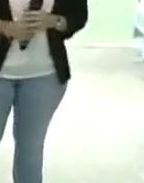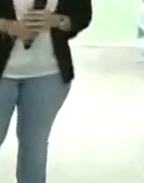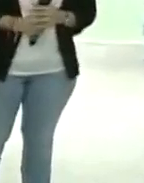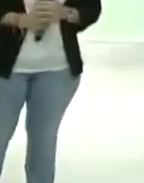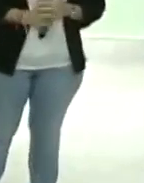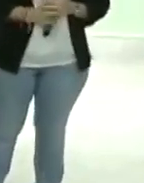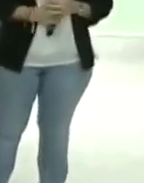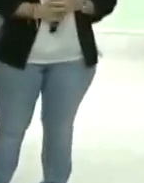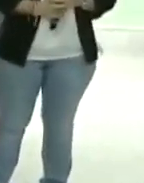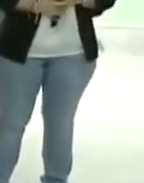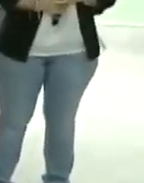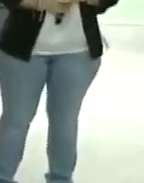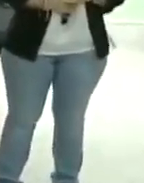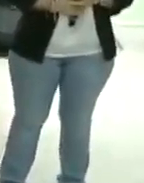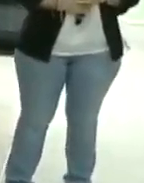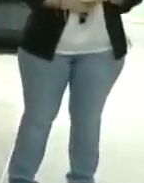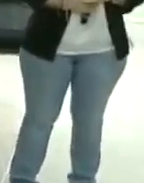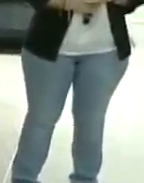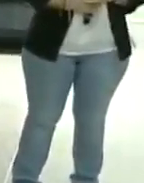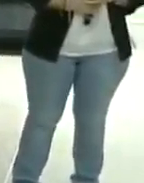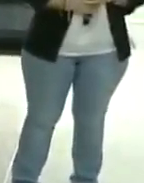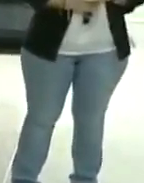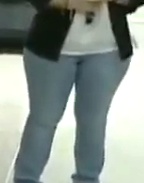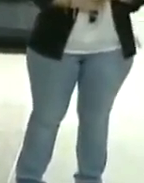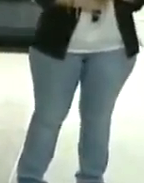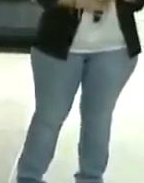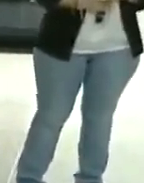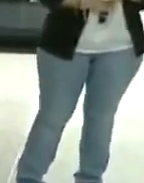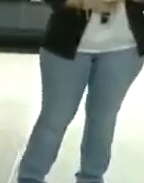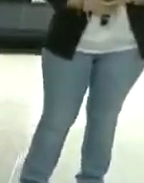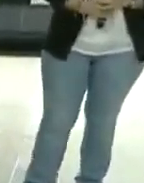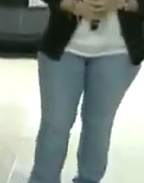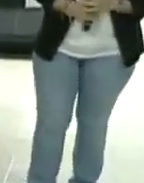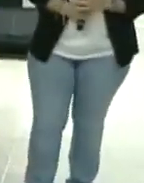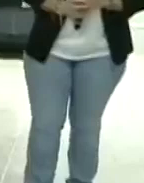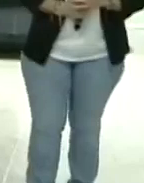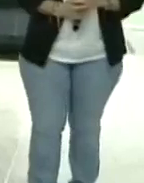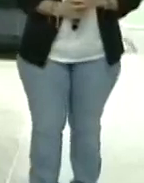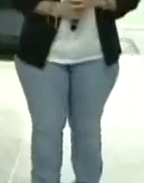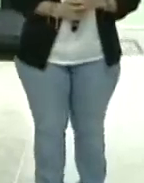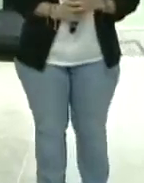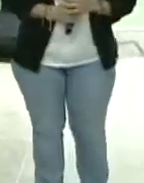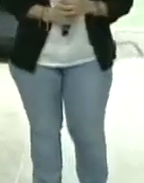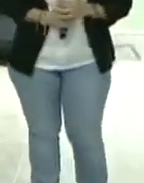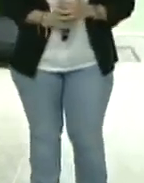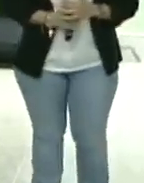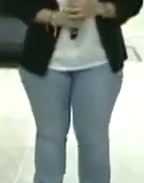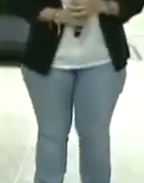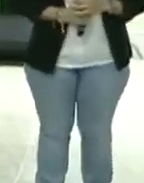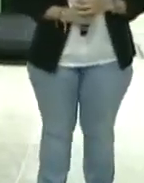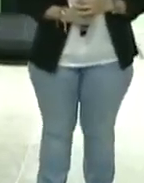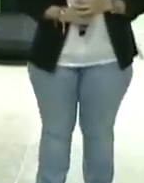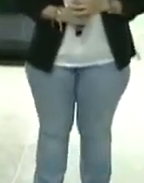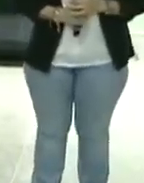también ante el mundo, embajador del fútbol. Bueno, estamos aquí,